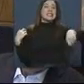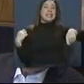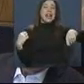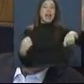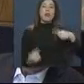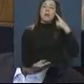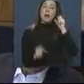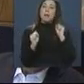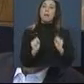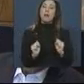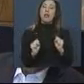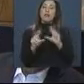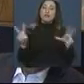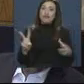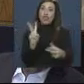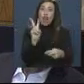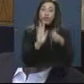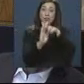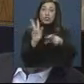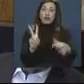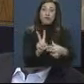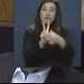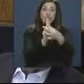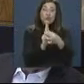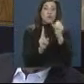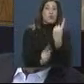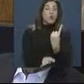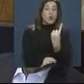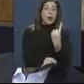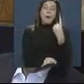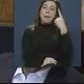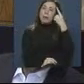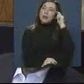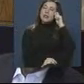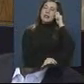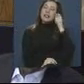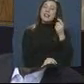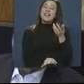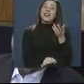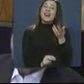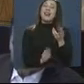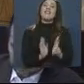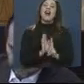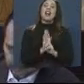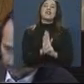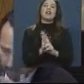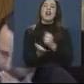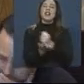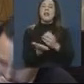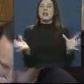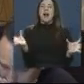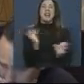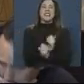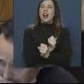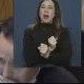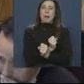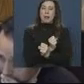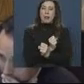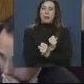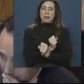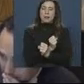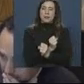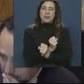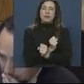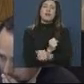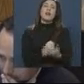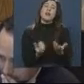hecho de que se le pueda fusionar allá con el anterior, sin duda que va a redundar en un trámite más expedito de algo que ya